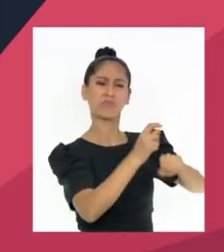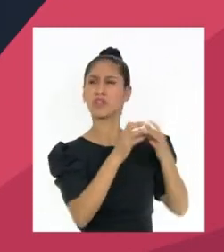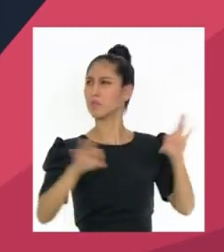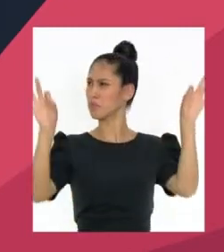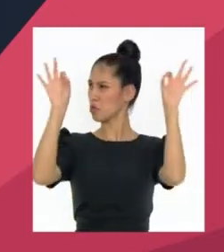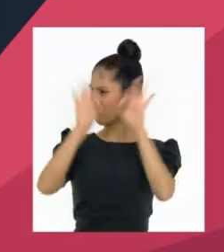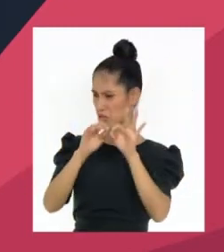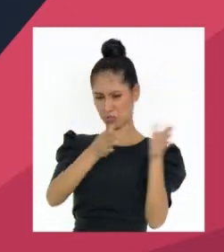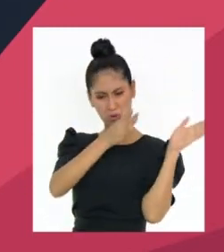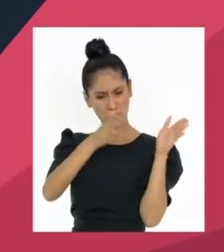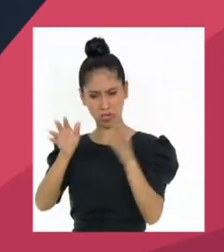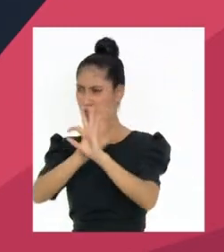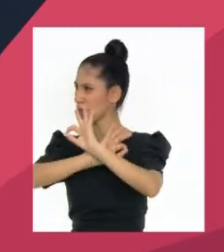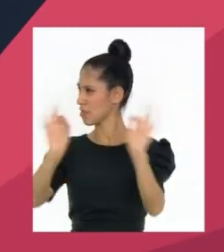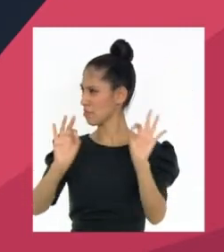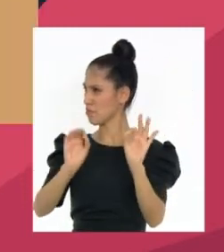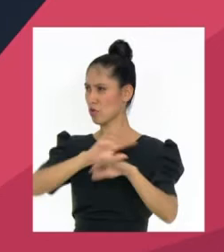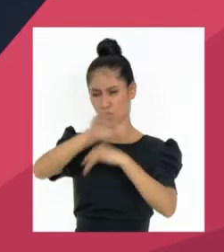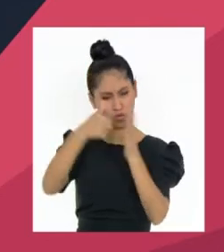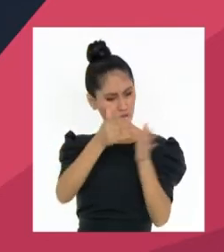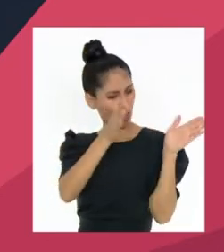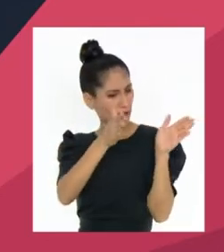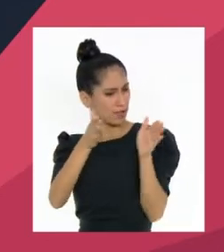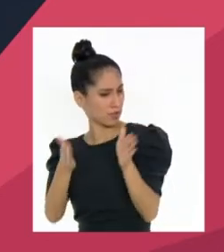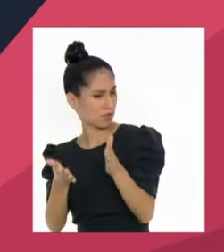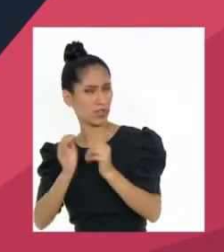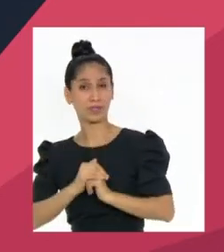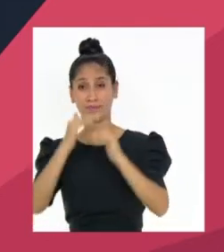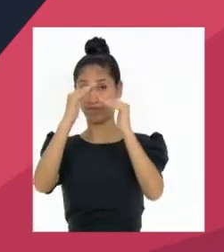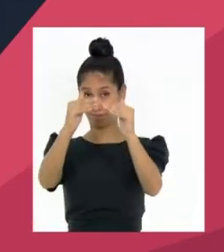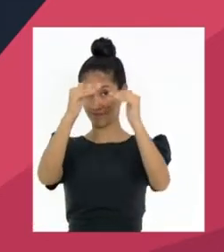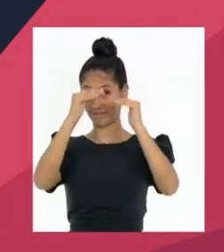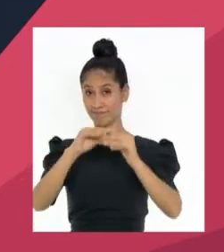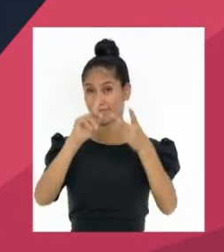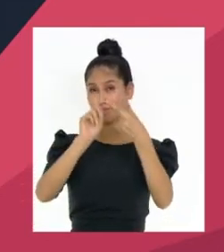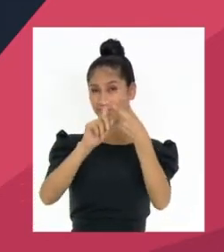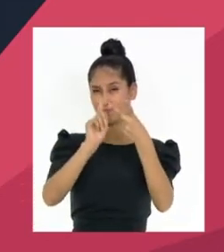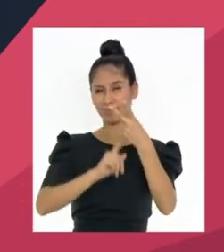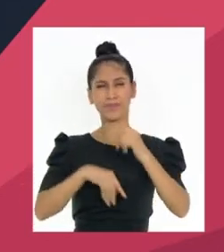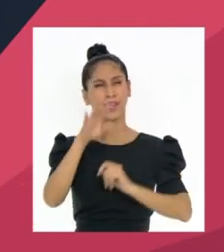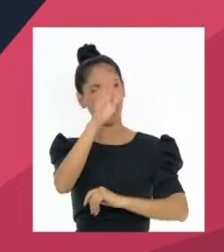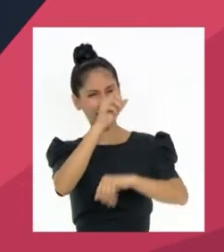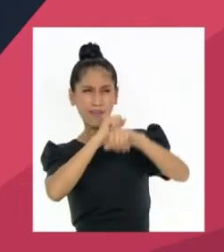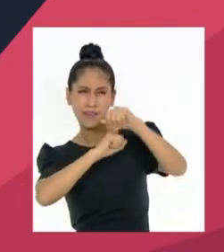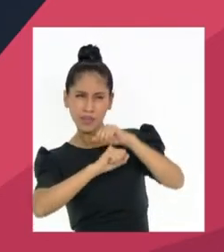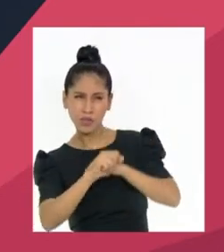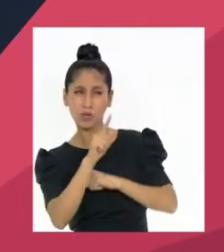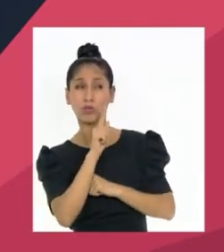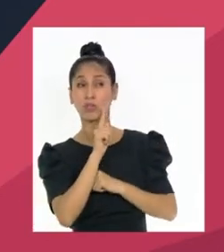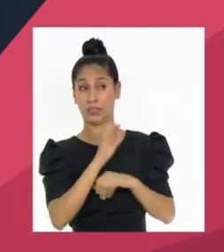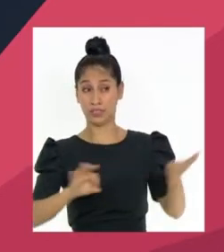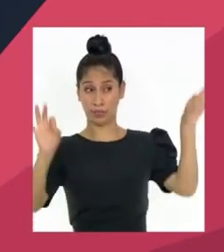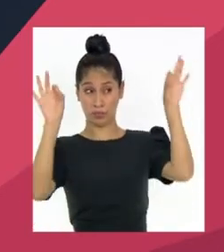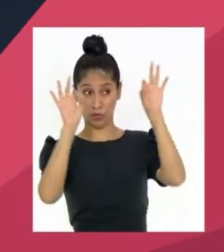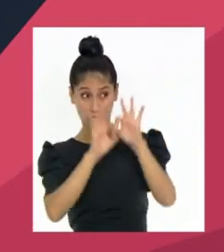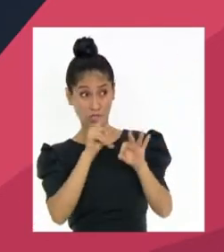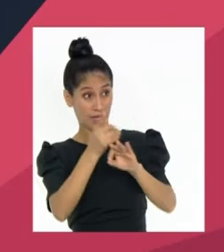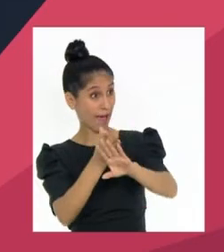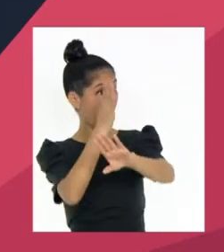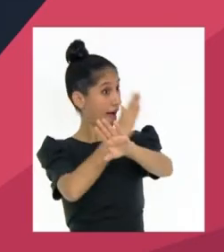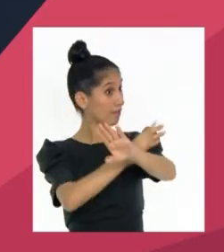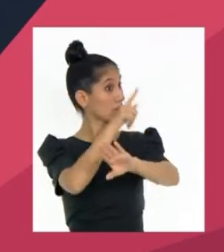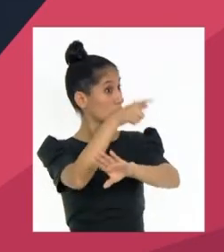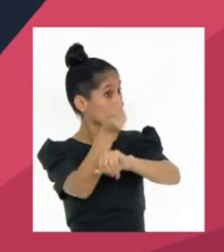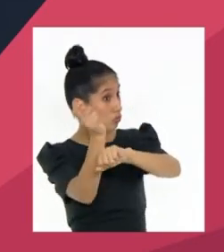ordenado y limpio, todo en su lugar. Opción B. Hijo, es importante que antes de hacer la tarea